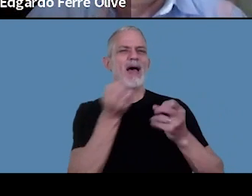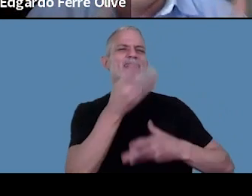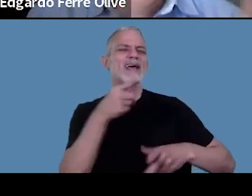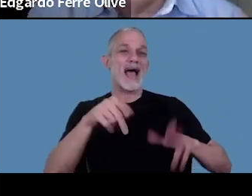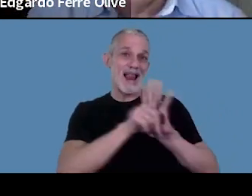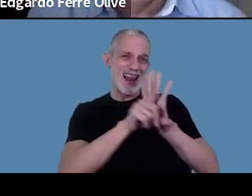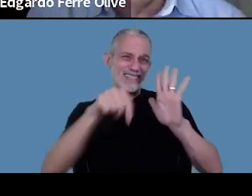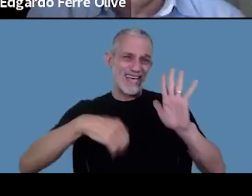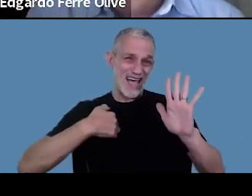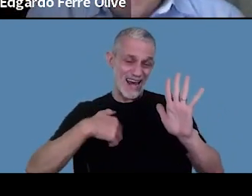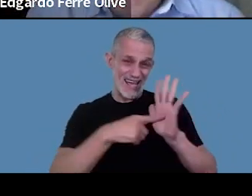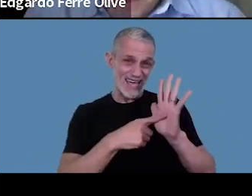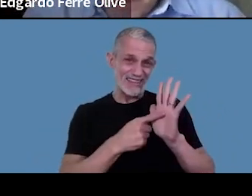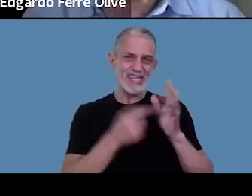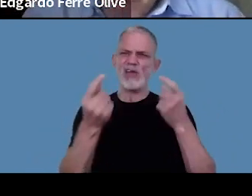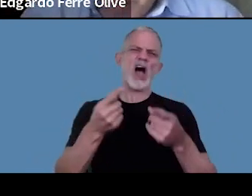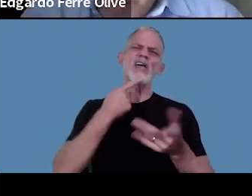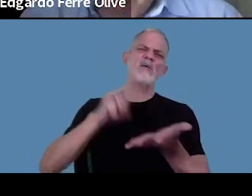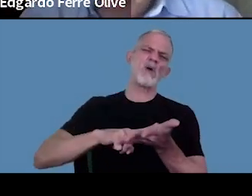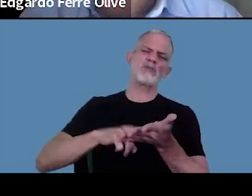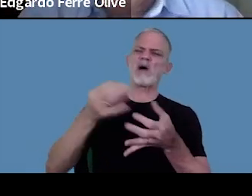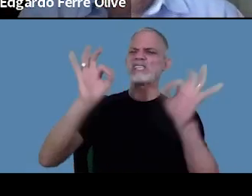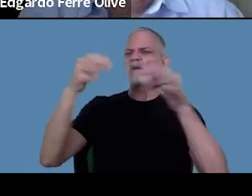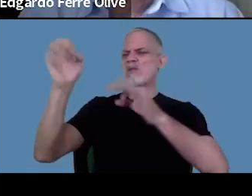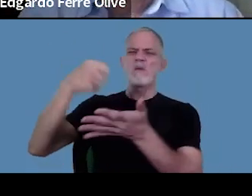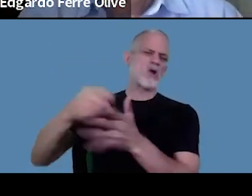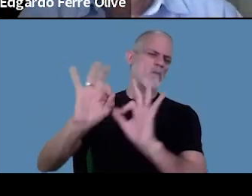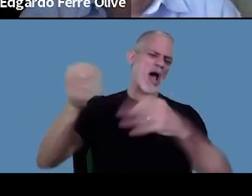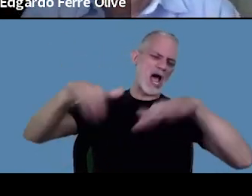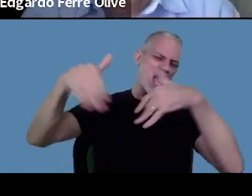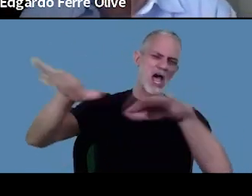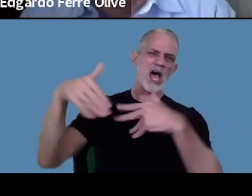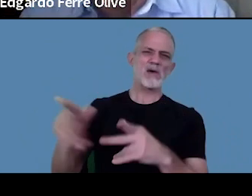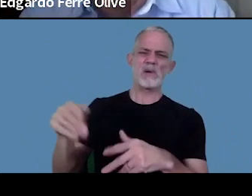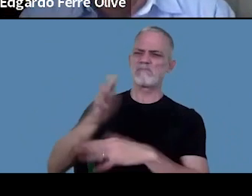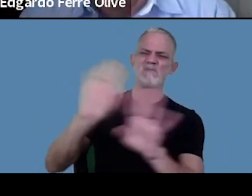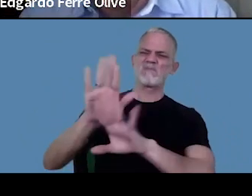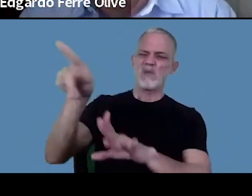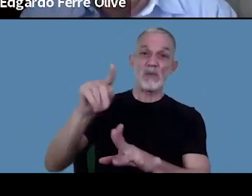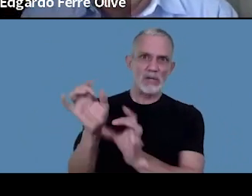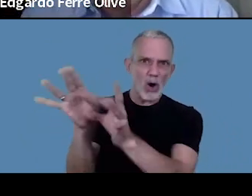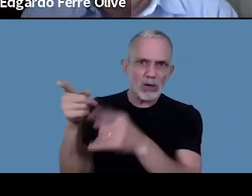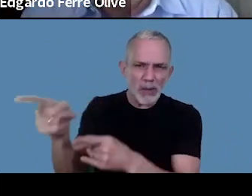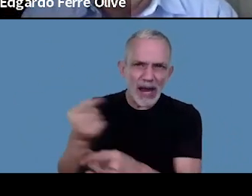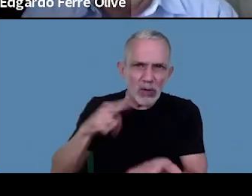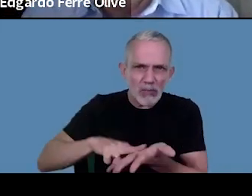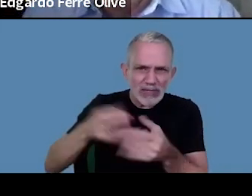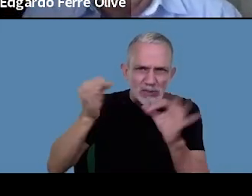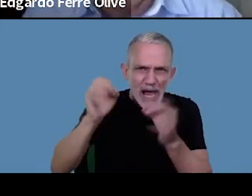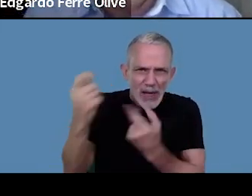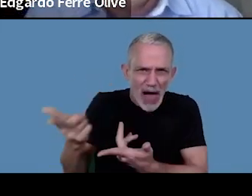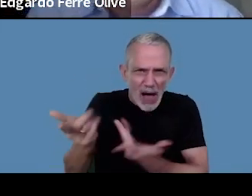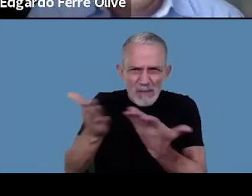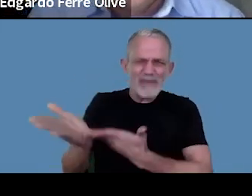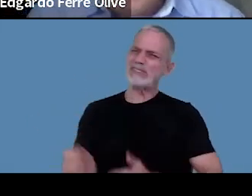estamos dando exenciones, dejamos de pagar impuestos a sujetos que pueden estar contaminando. ¿Está bien? Entonces eso no